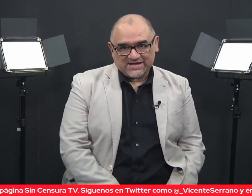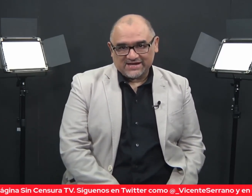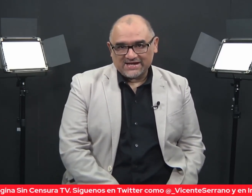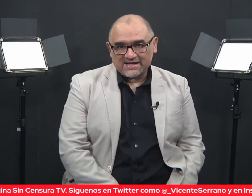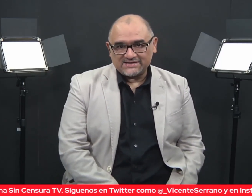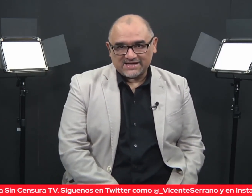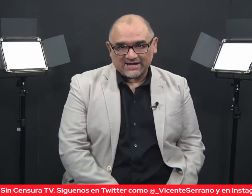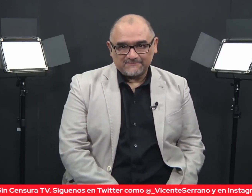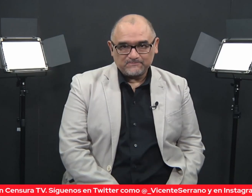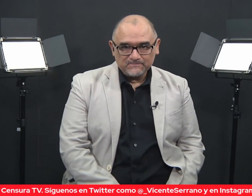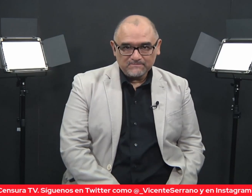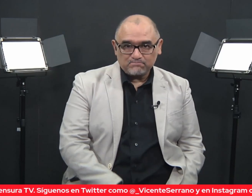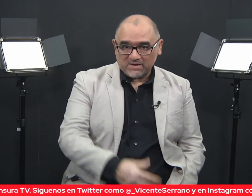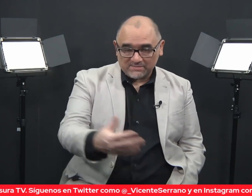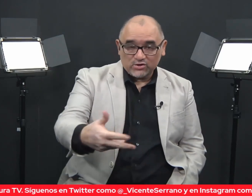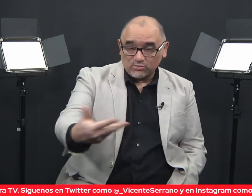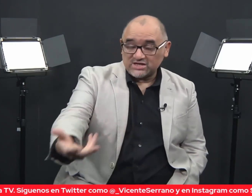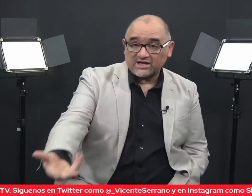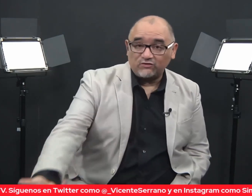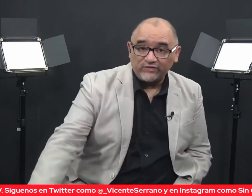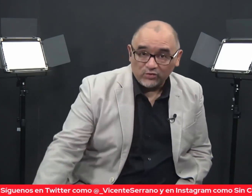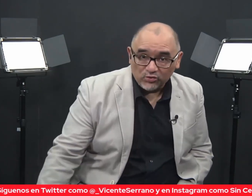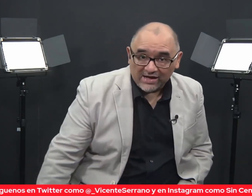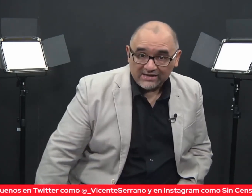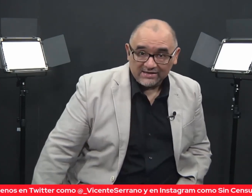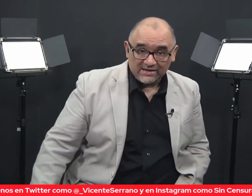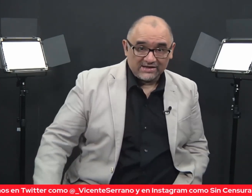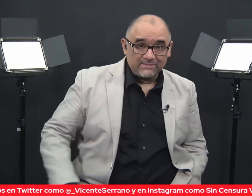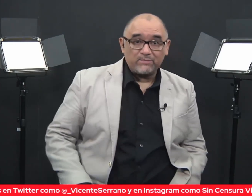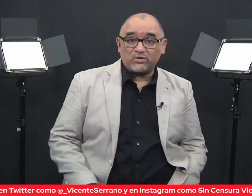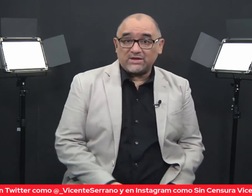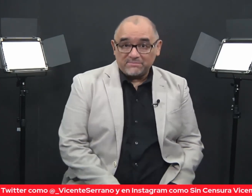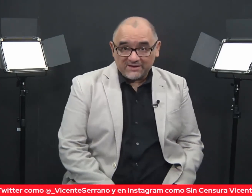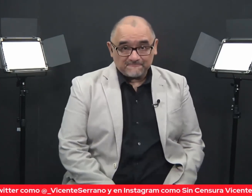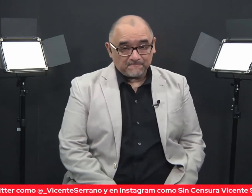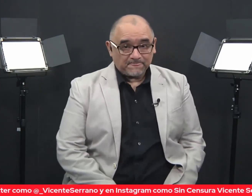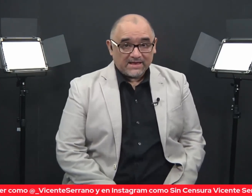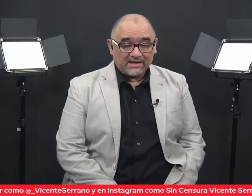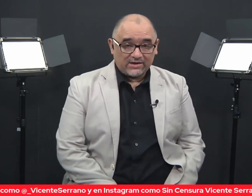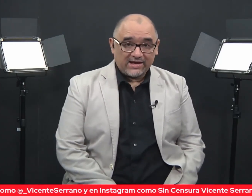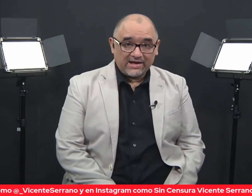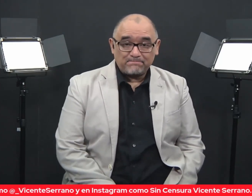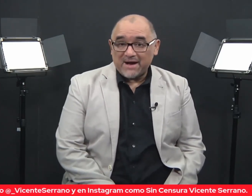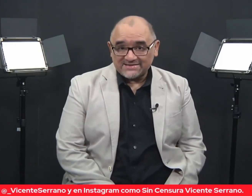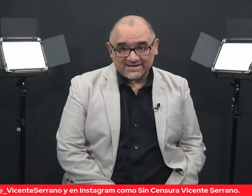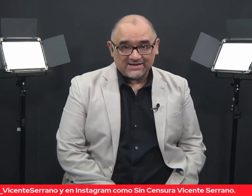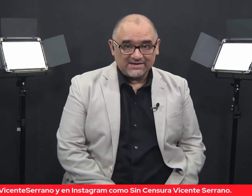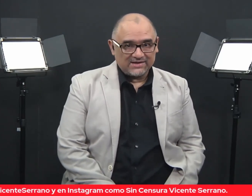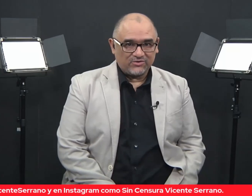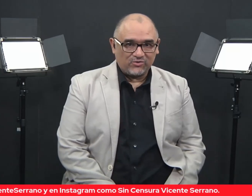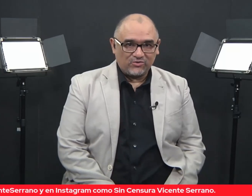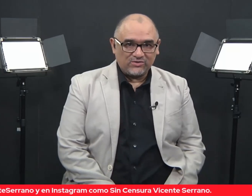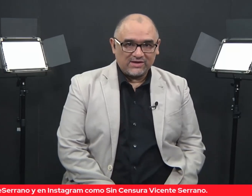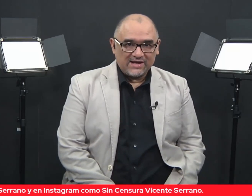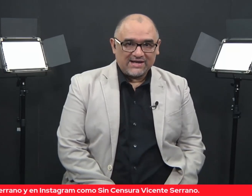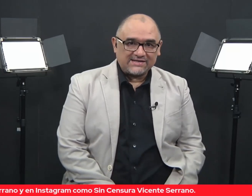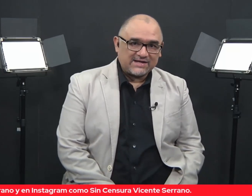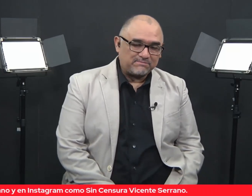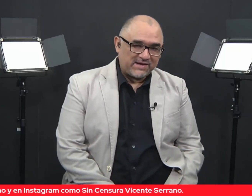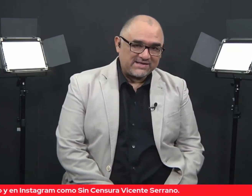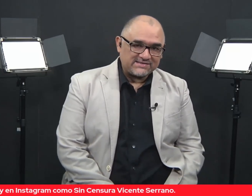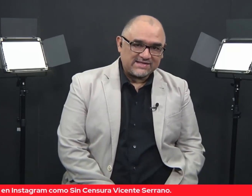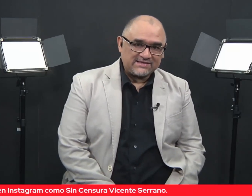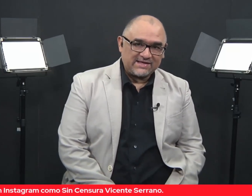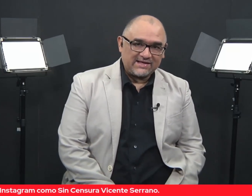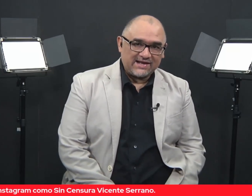política, pues, hay que analizar para ver cómo se reconfigura el equipo, pero también qué pasa con